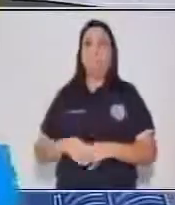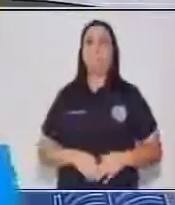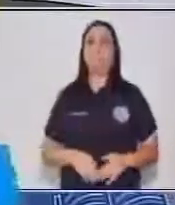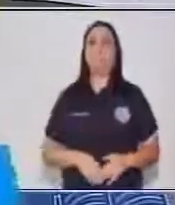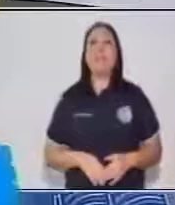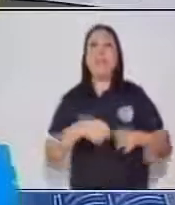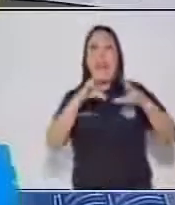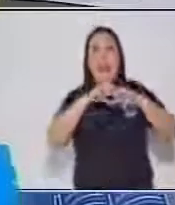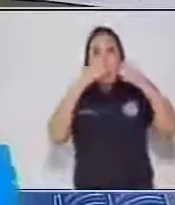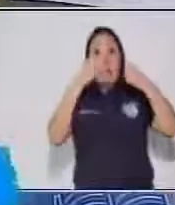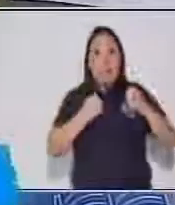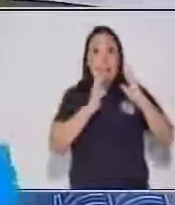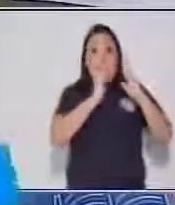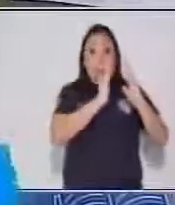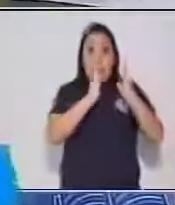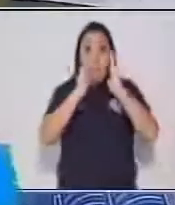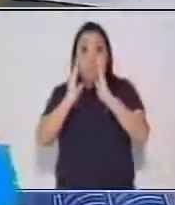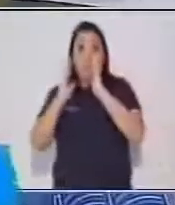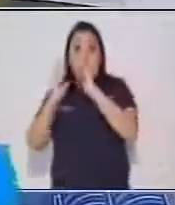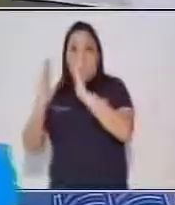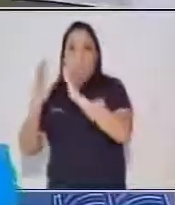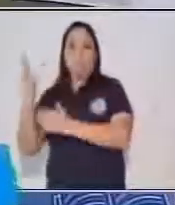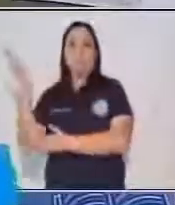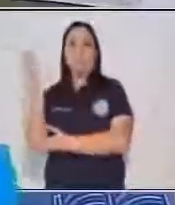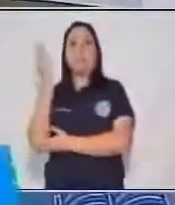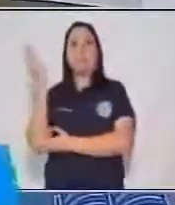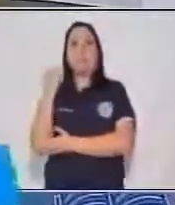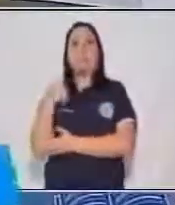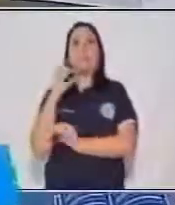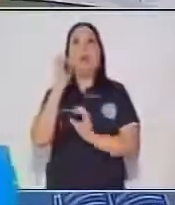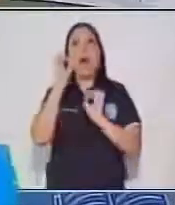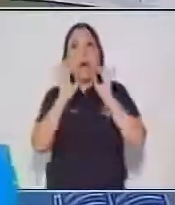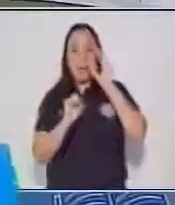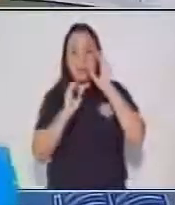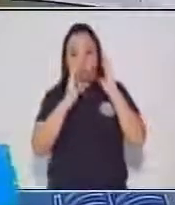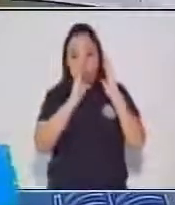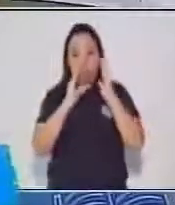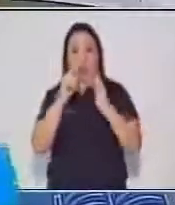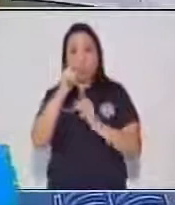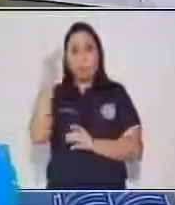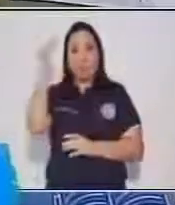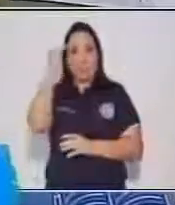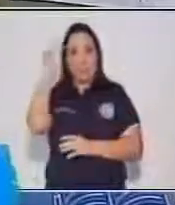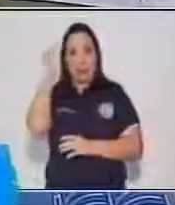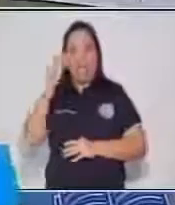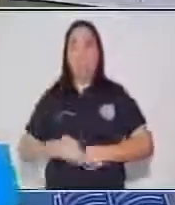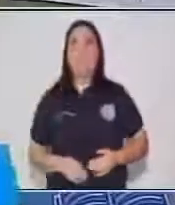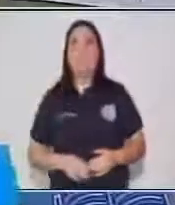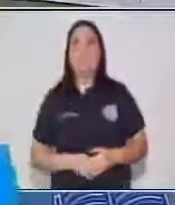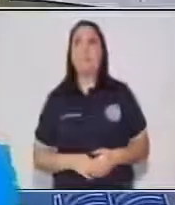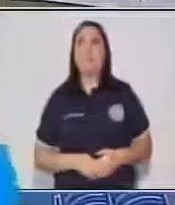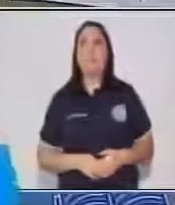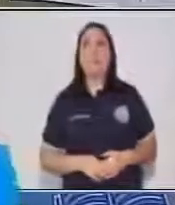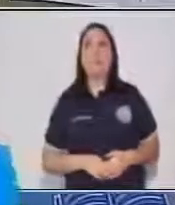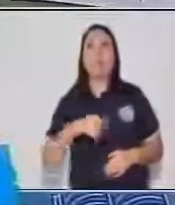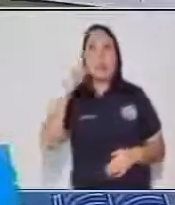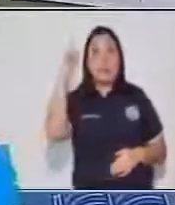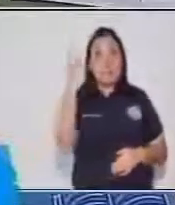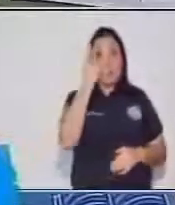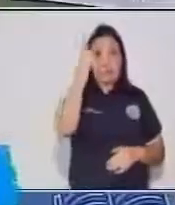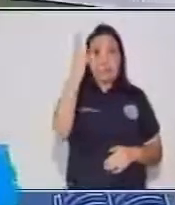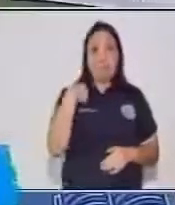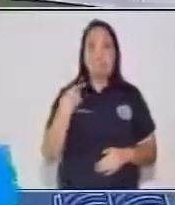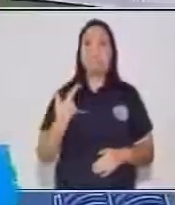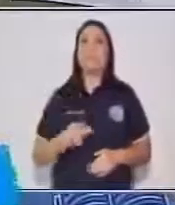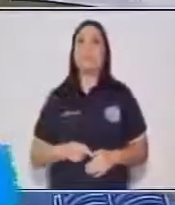varias fases dentro de la exposición o varios aspectos que debes tomar en cuenta, ¿sí? Una de ellas es